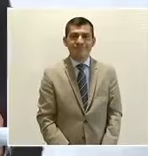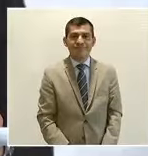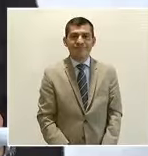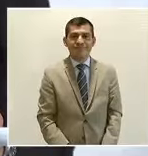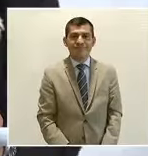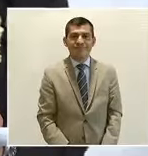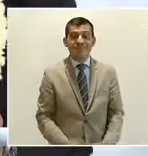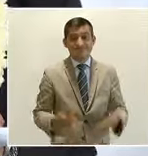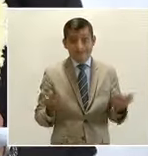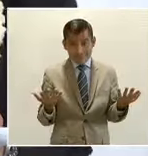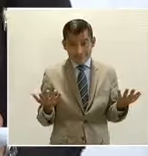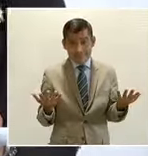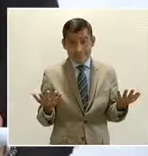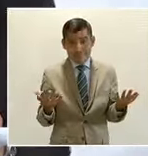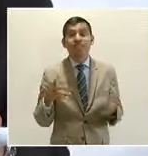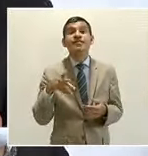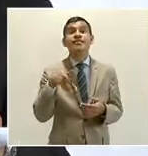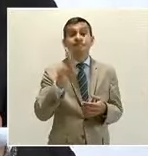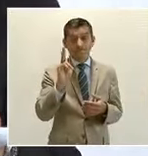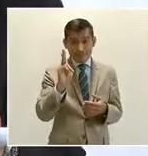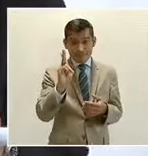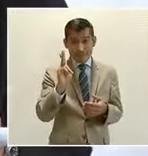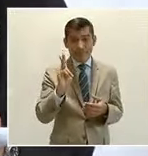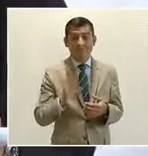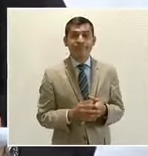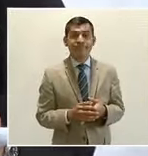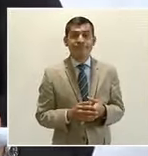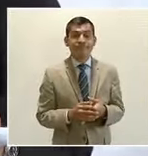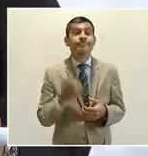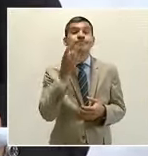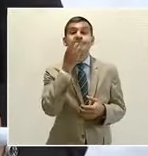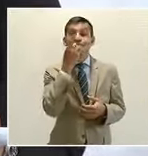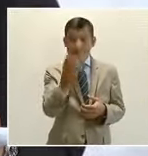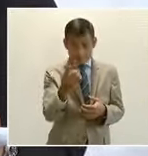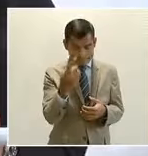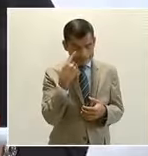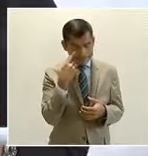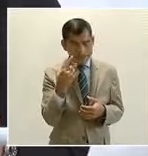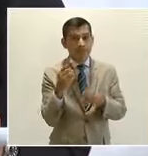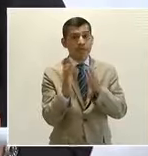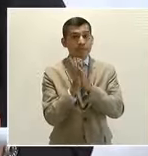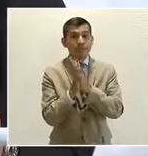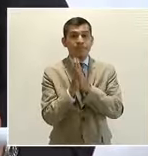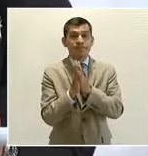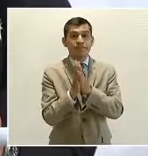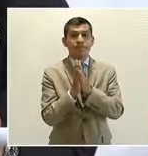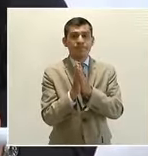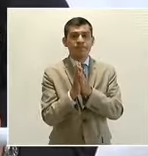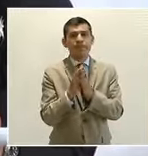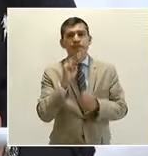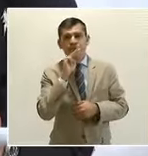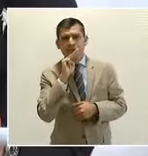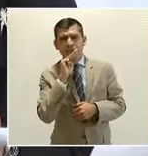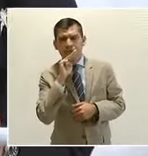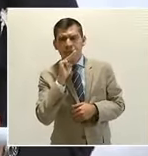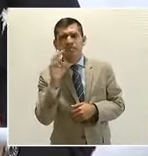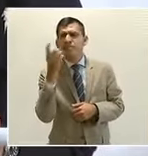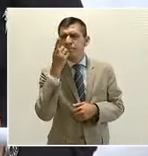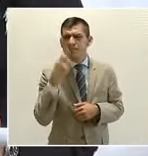nada más que les voy a encargar porque una mamá me lo pidió